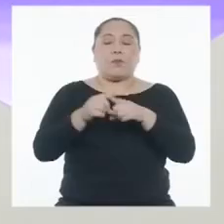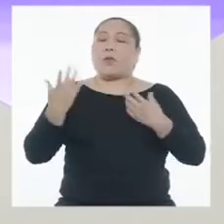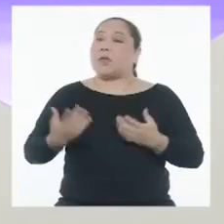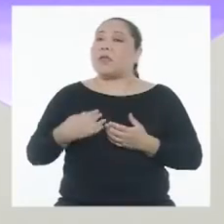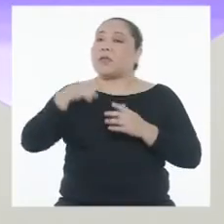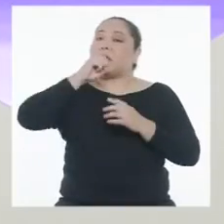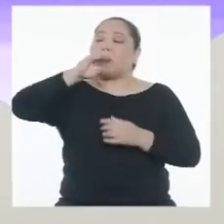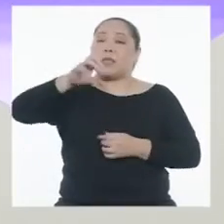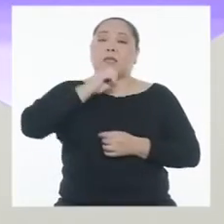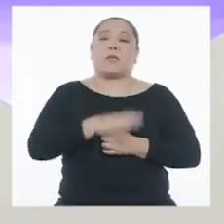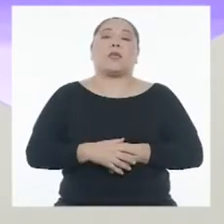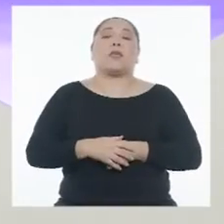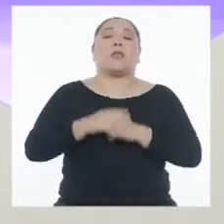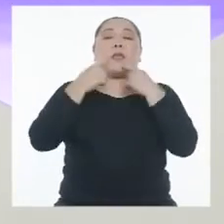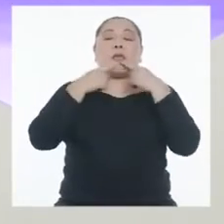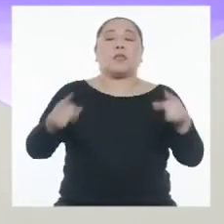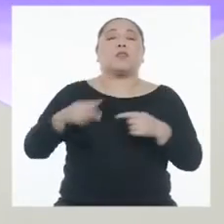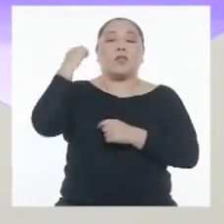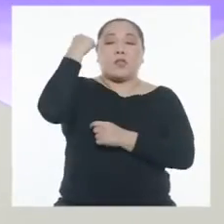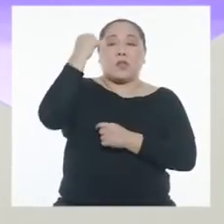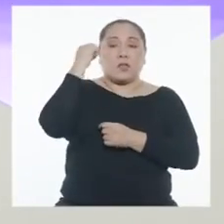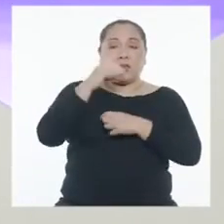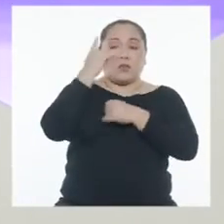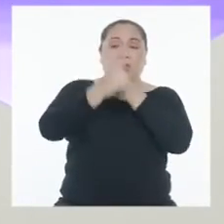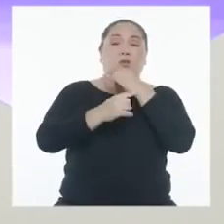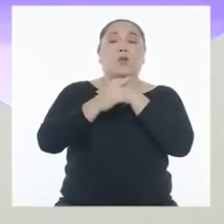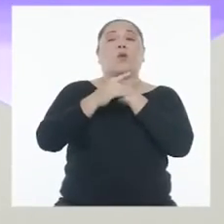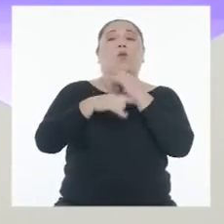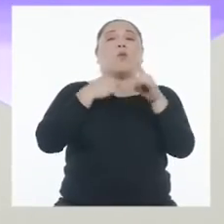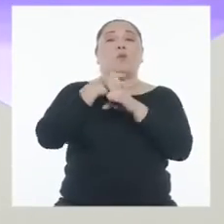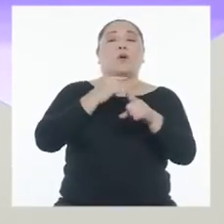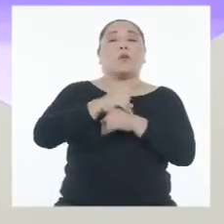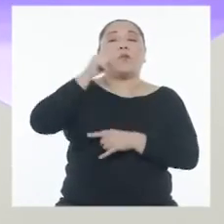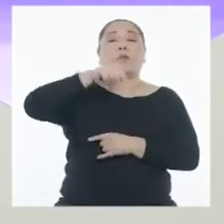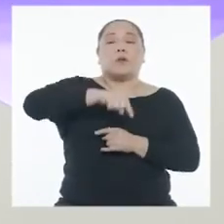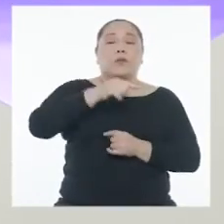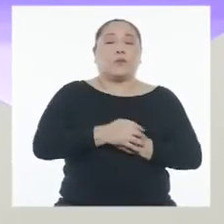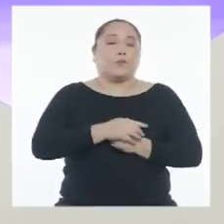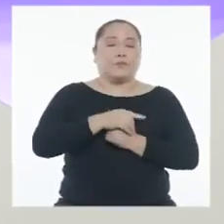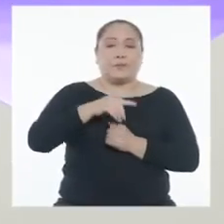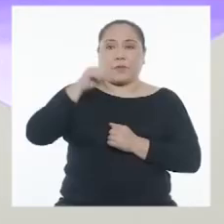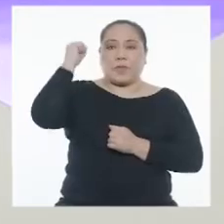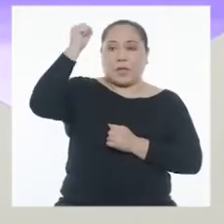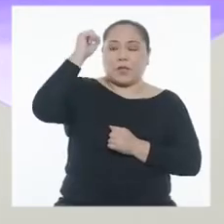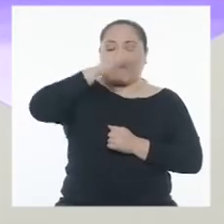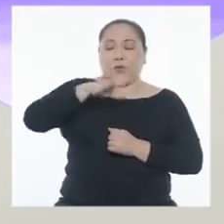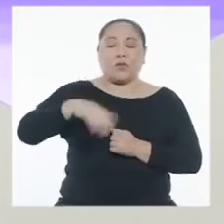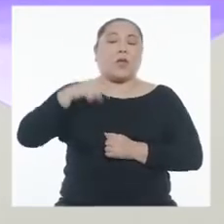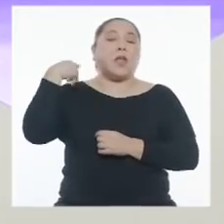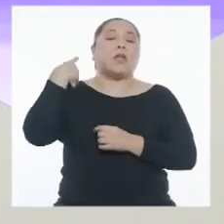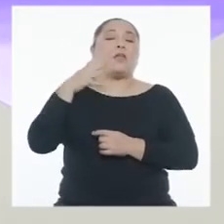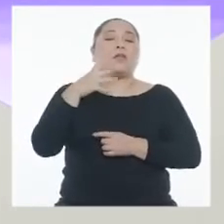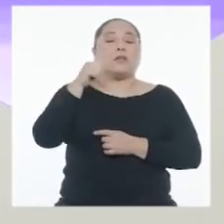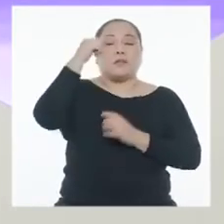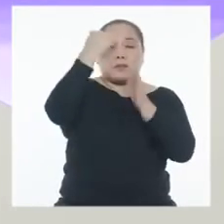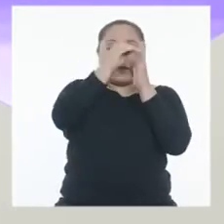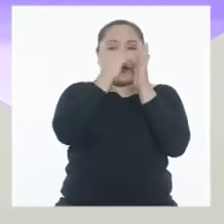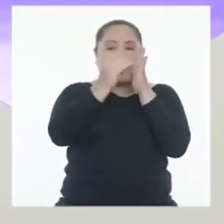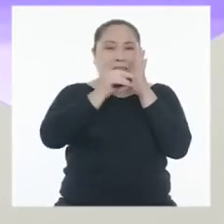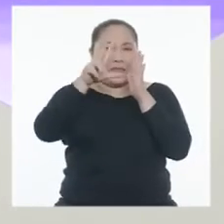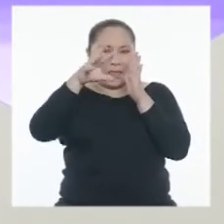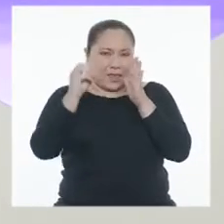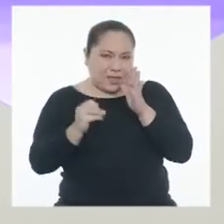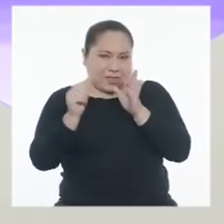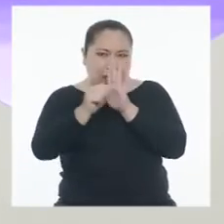la Declaración Universal de Derechos Humanos y la Declaración de los Derechos del Niño. La declaración consta de 30 artículos